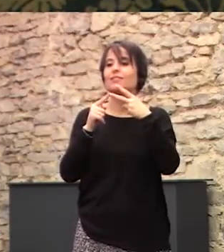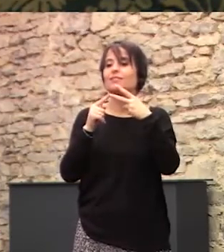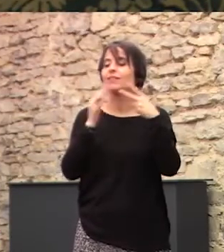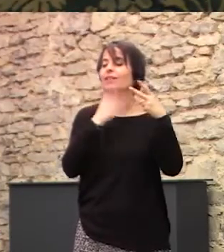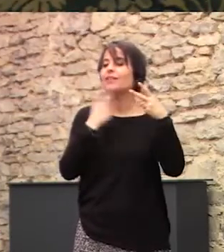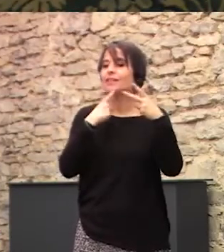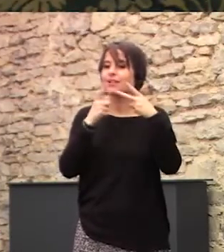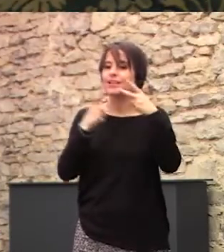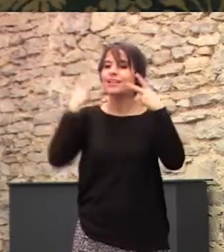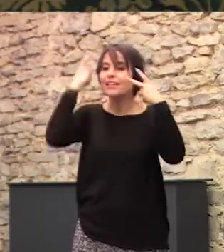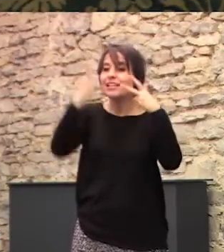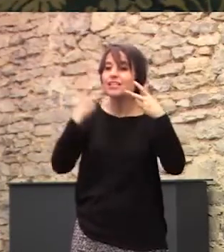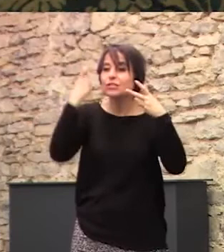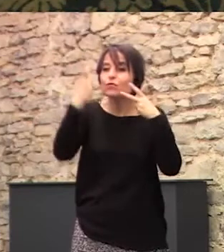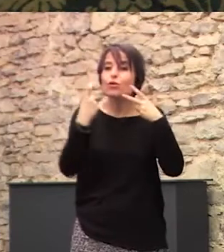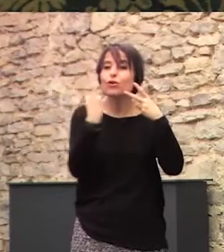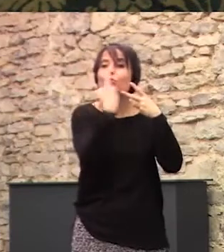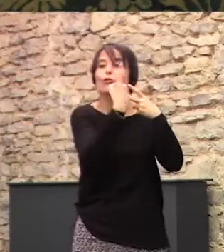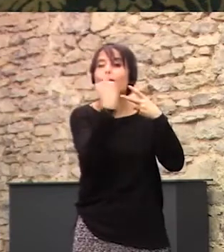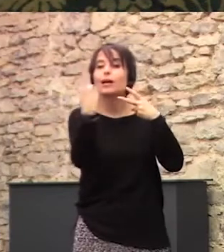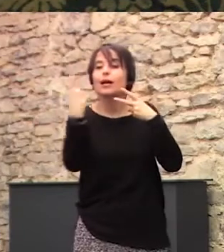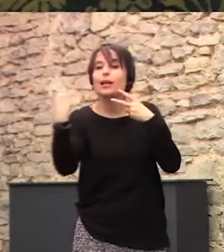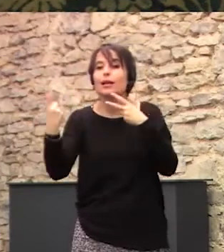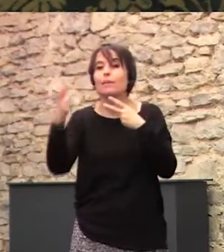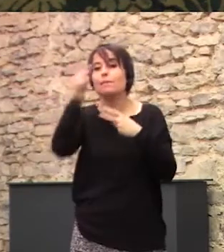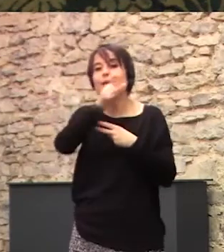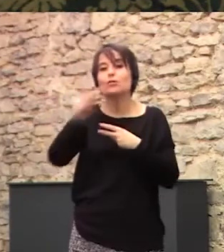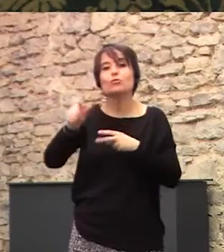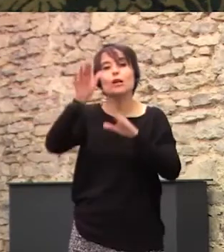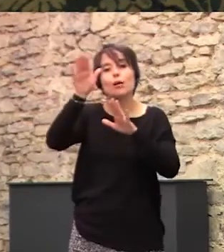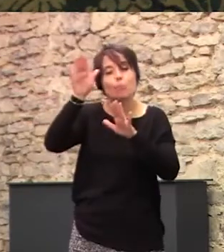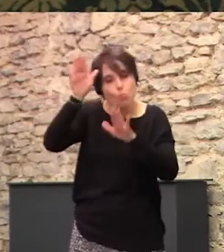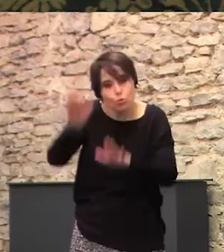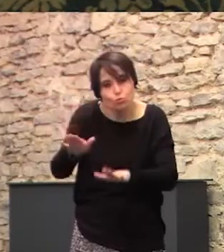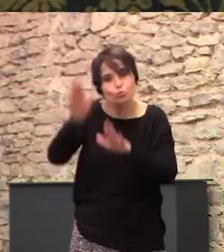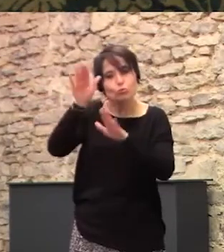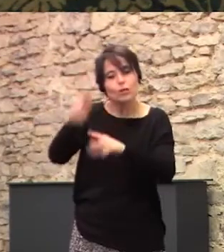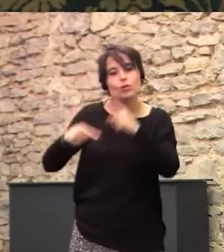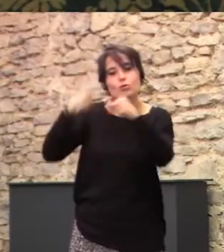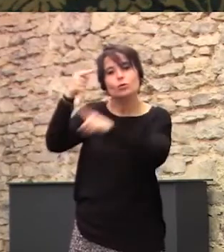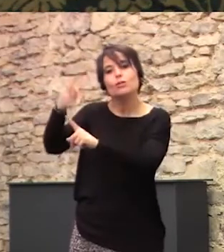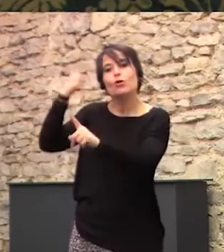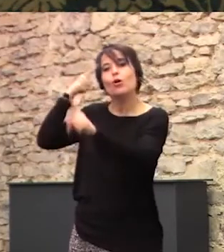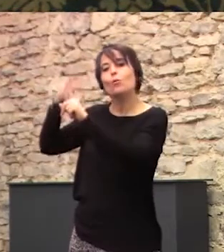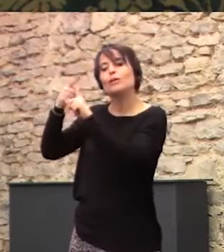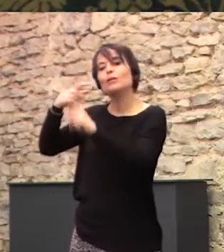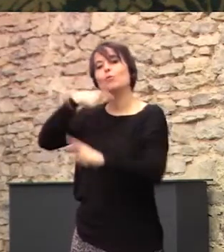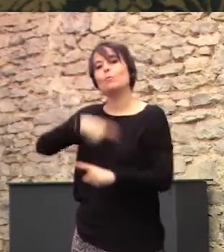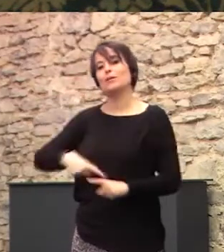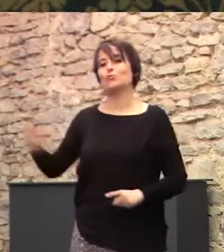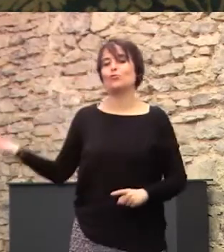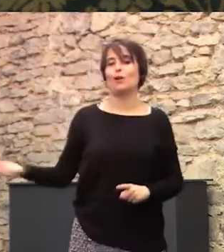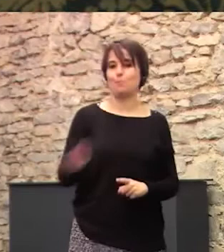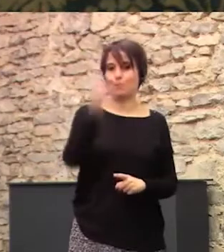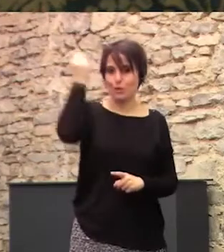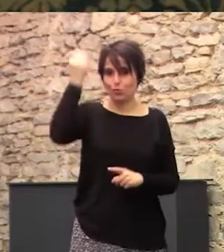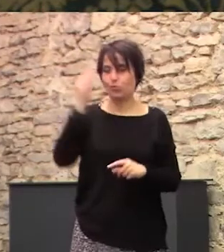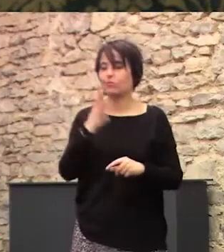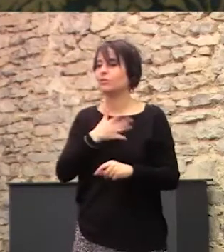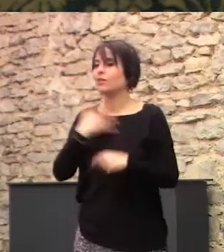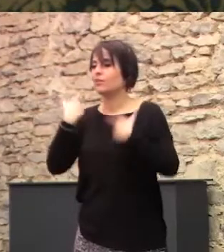esfuerzo que debe realizar cada persona musulmana en su día a día para ser mejor persona. Luchar contra el